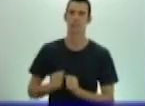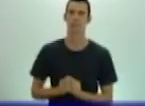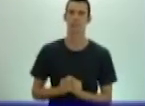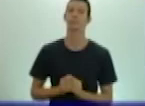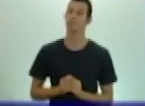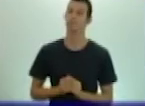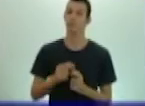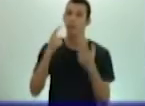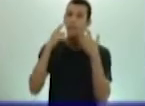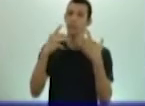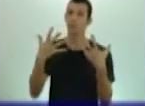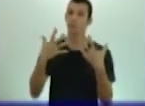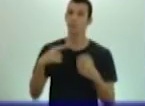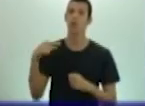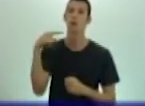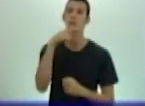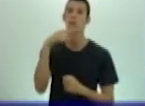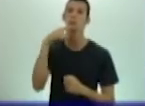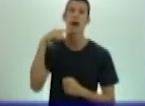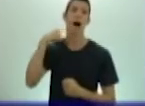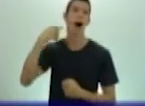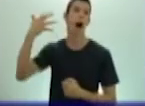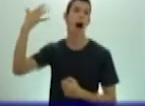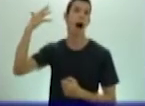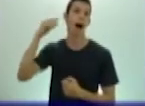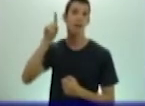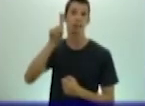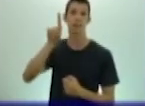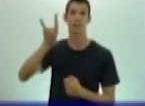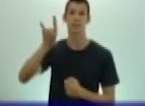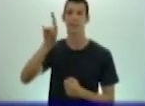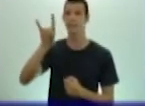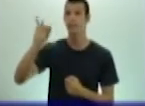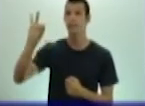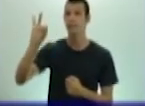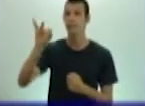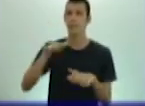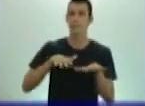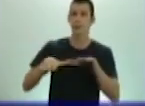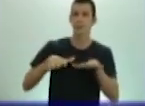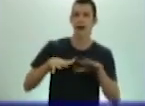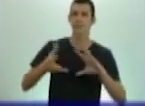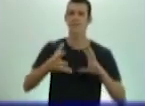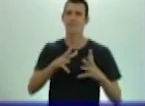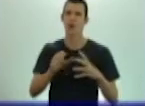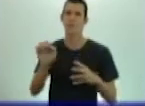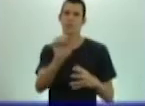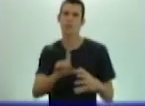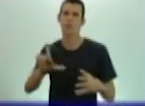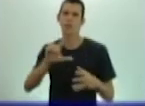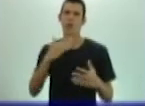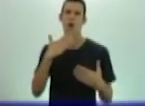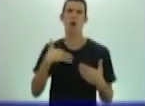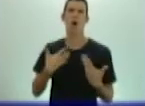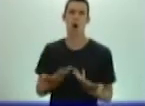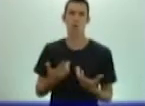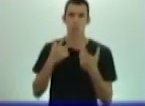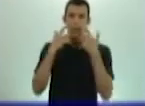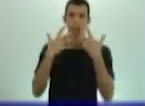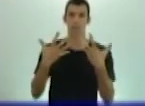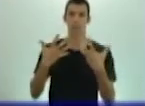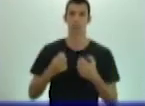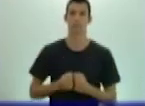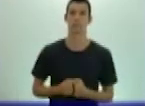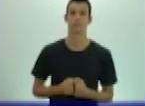esa Revolución de Octubre de 1917. Un segundo objetivo importante a vencer en esta etapa es la importancia de las